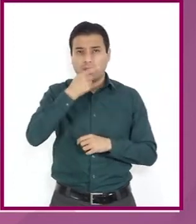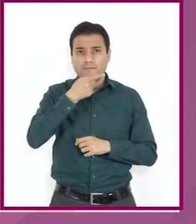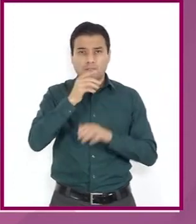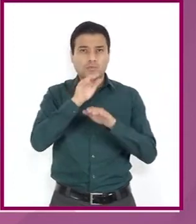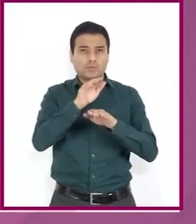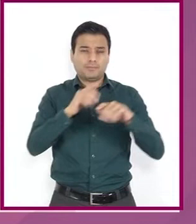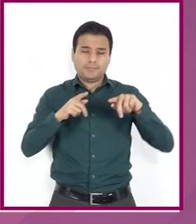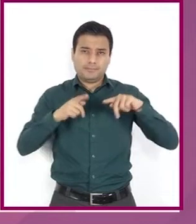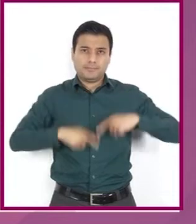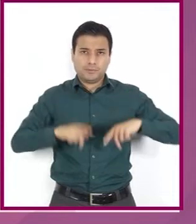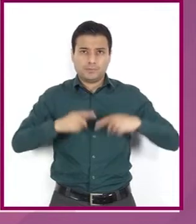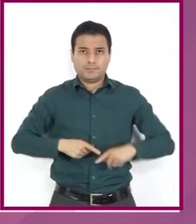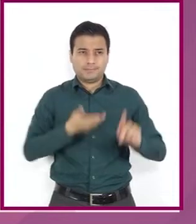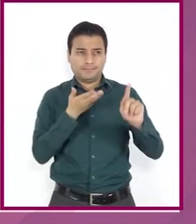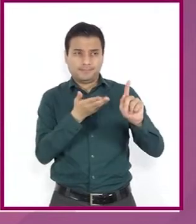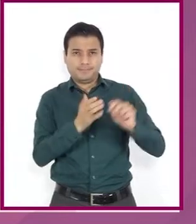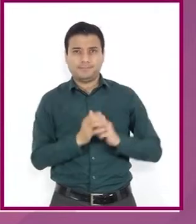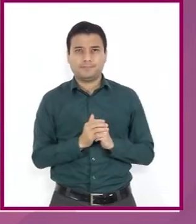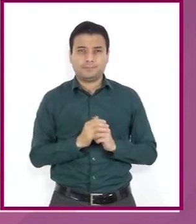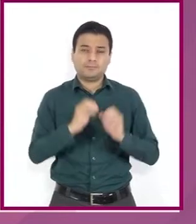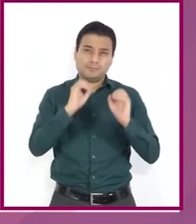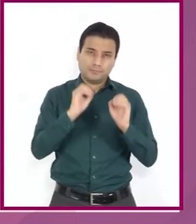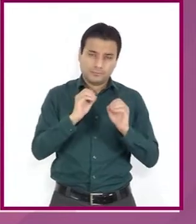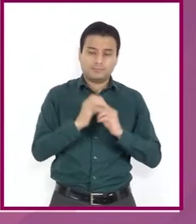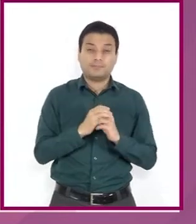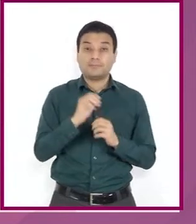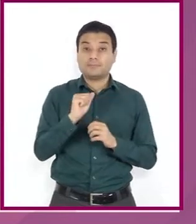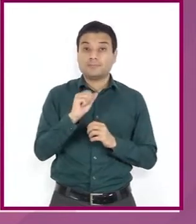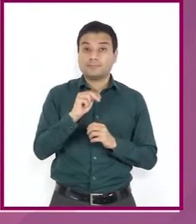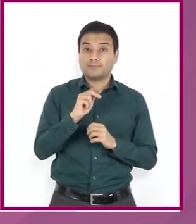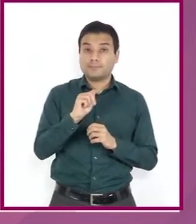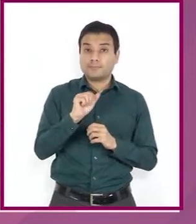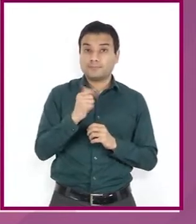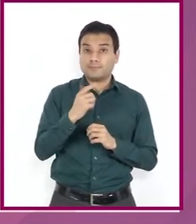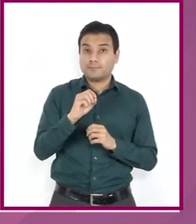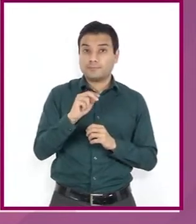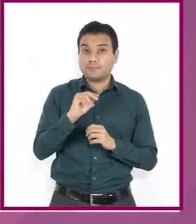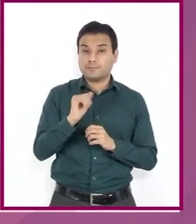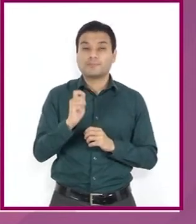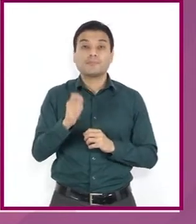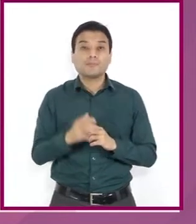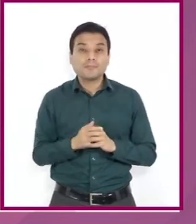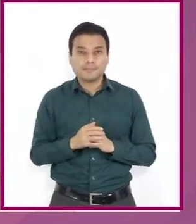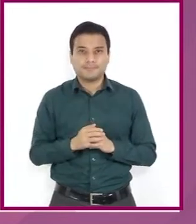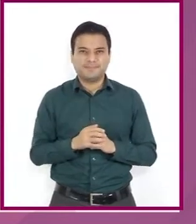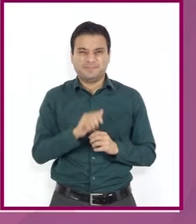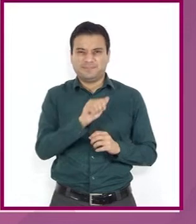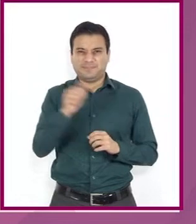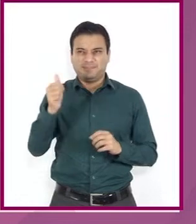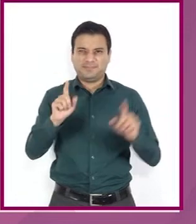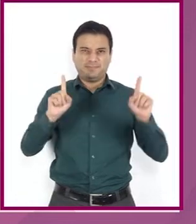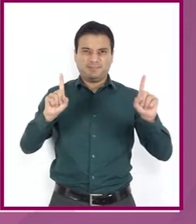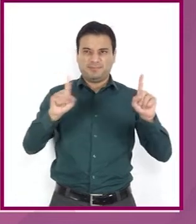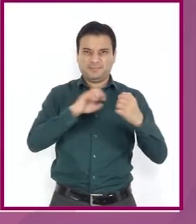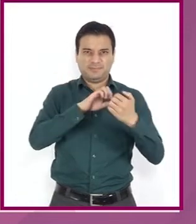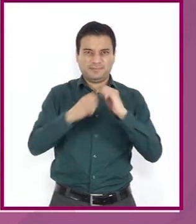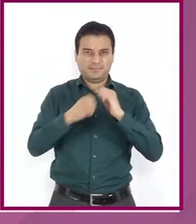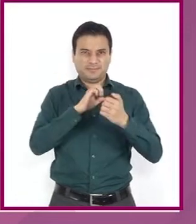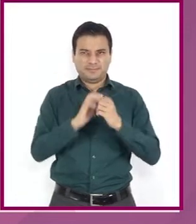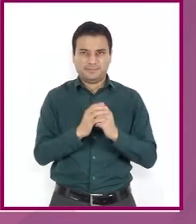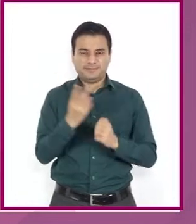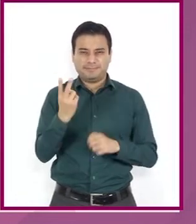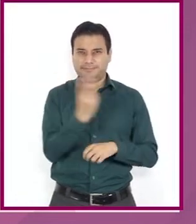ella. Antagonista. Es la persona o ser animado que se opone al protagonista. Está